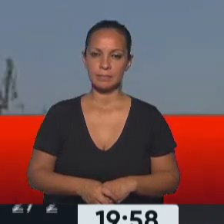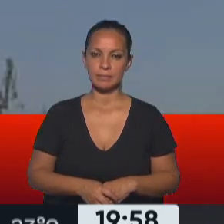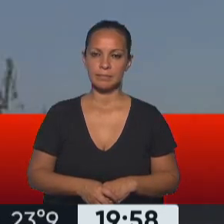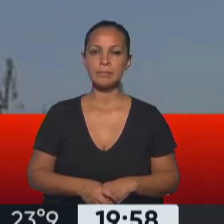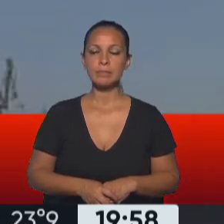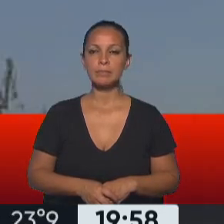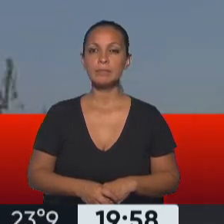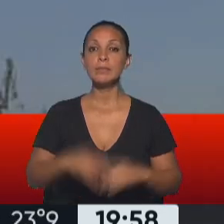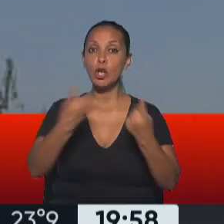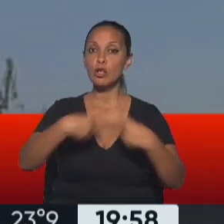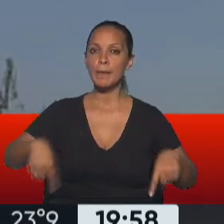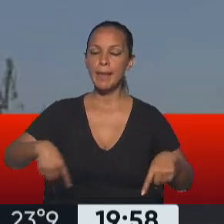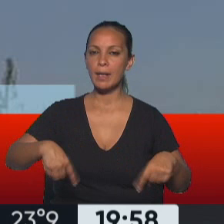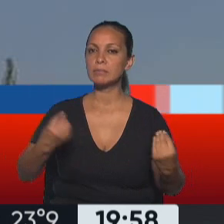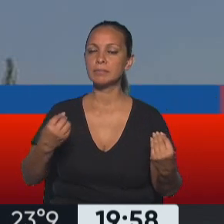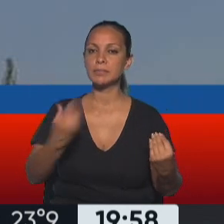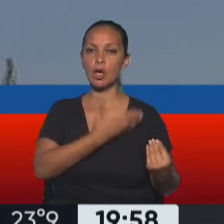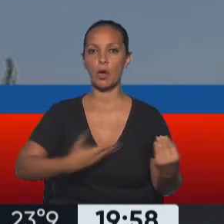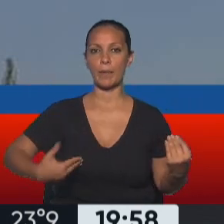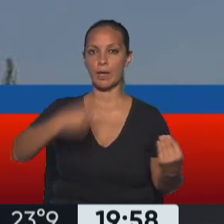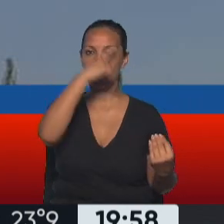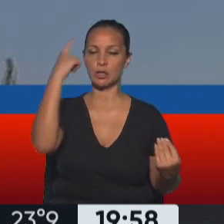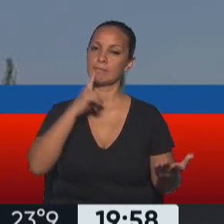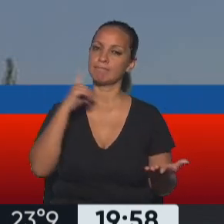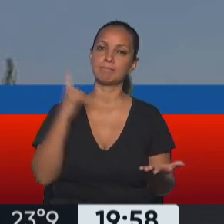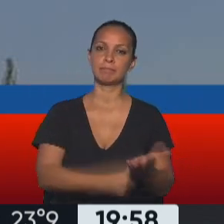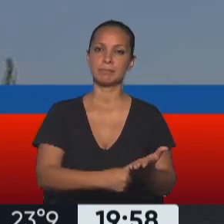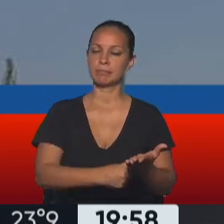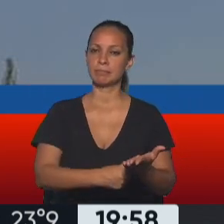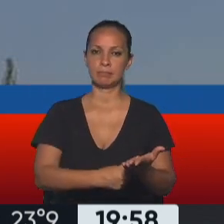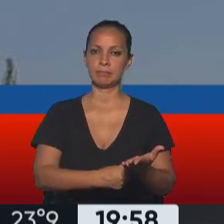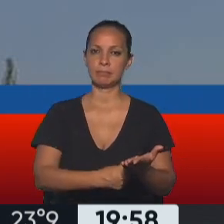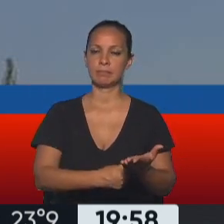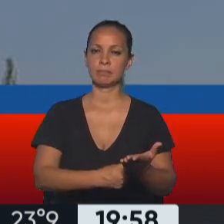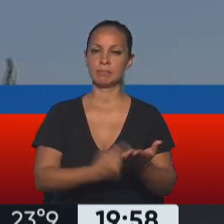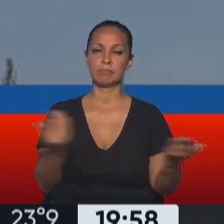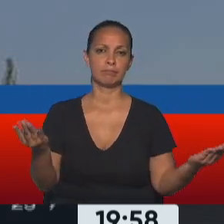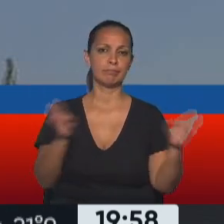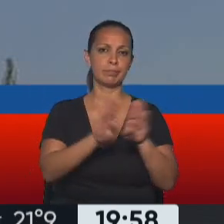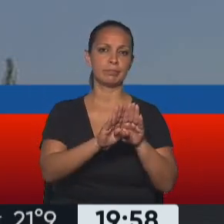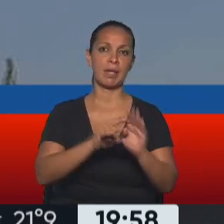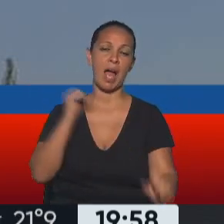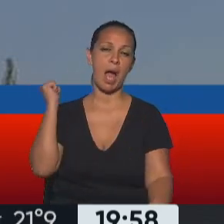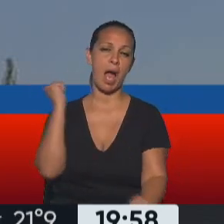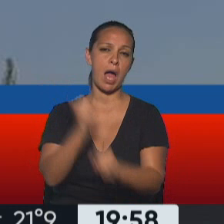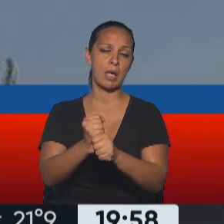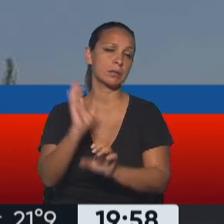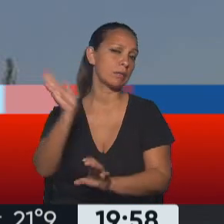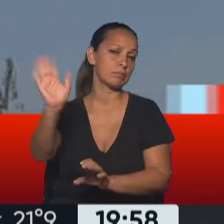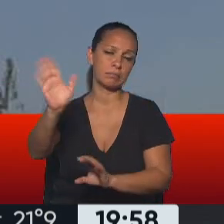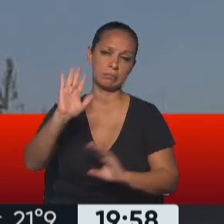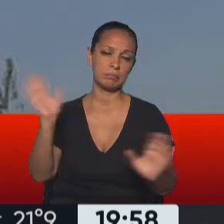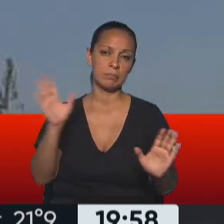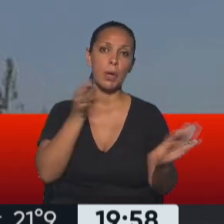El último momento tiene que ver con que el Gobierno Nacional tomó la decisión de cerrar hasta nuevo aviso el registro de las ventas